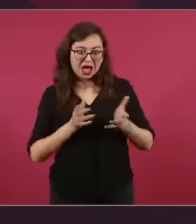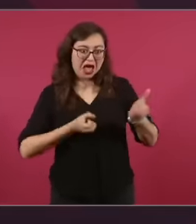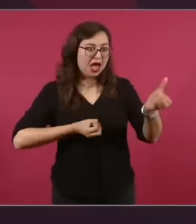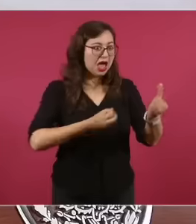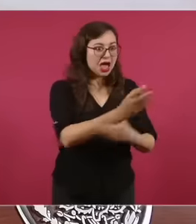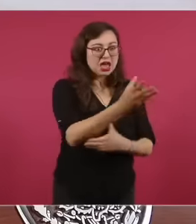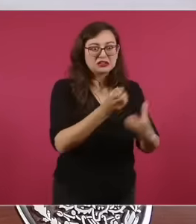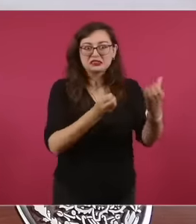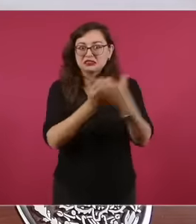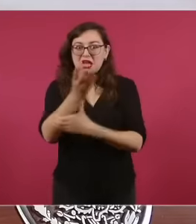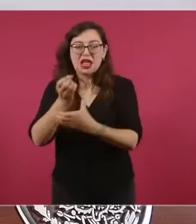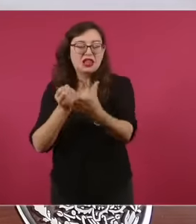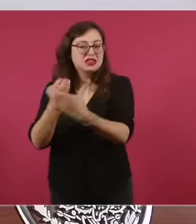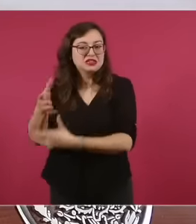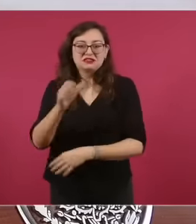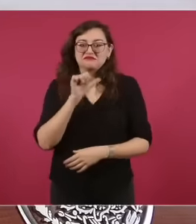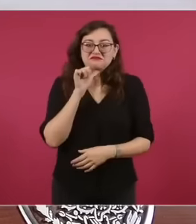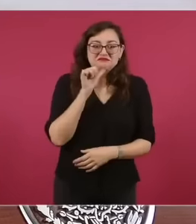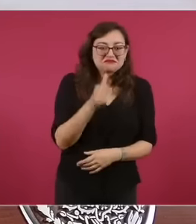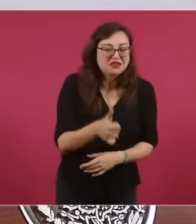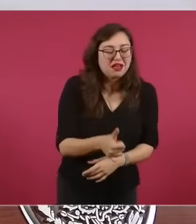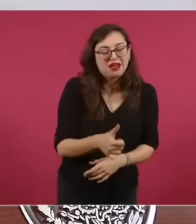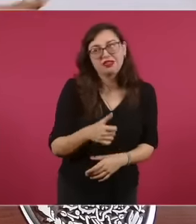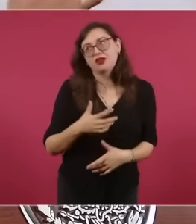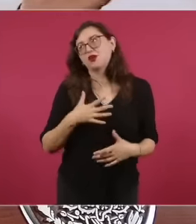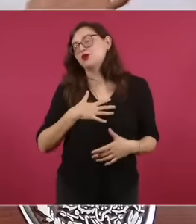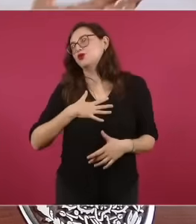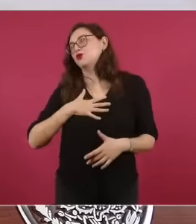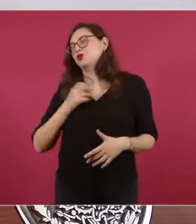dándole la razón a los